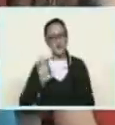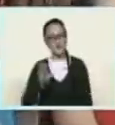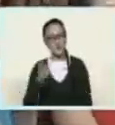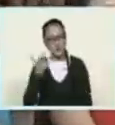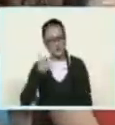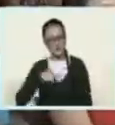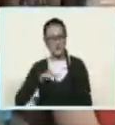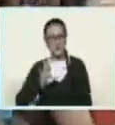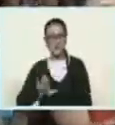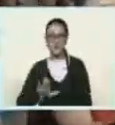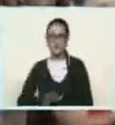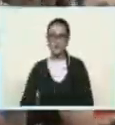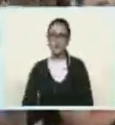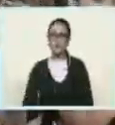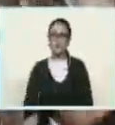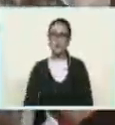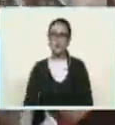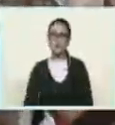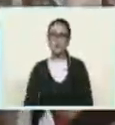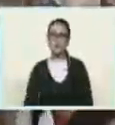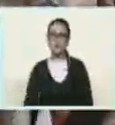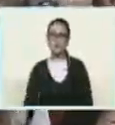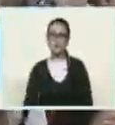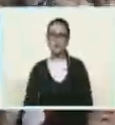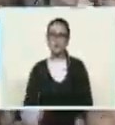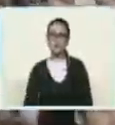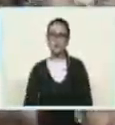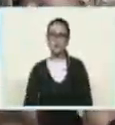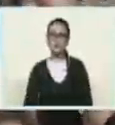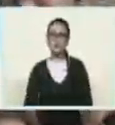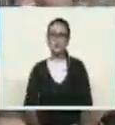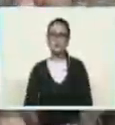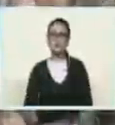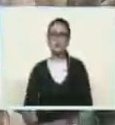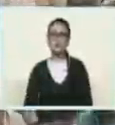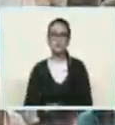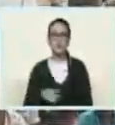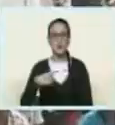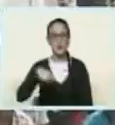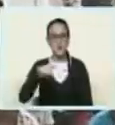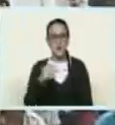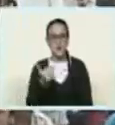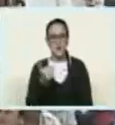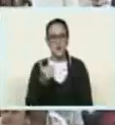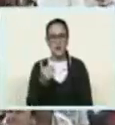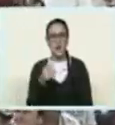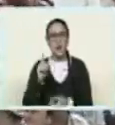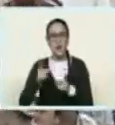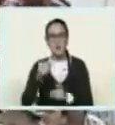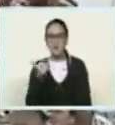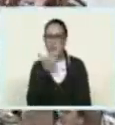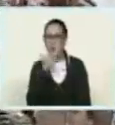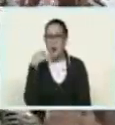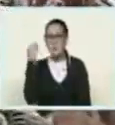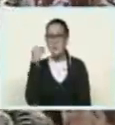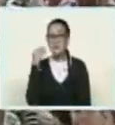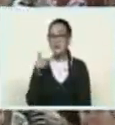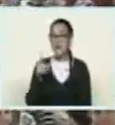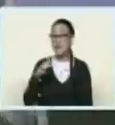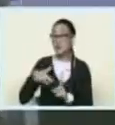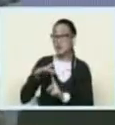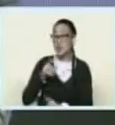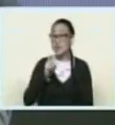somos nosotros. Por eso se equivocan quienes creen que porque la cosa